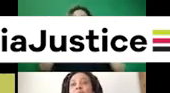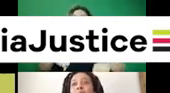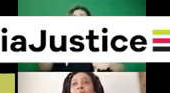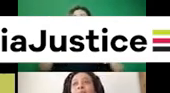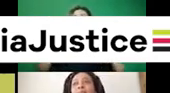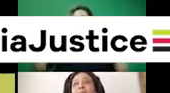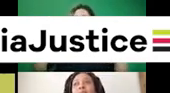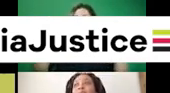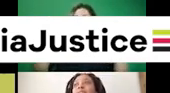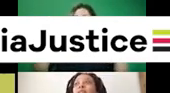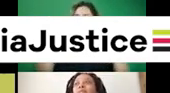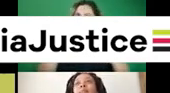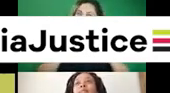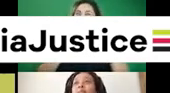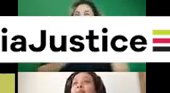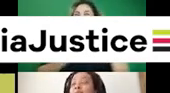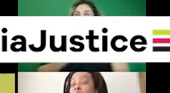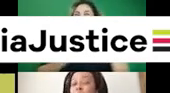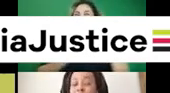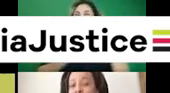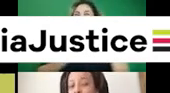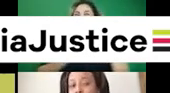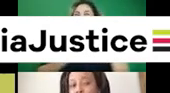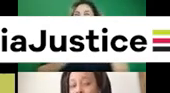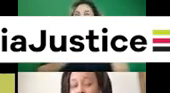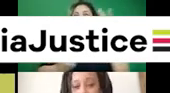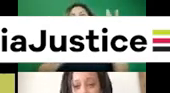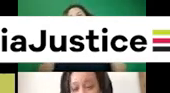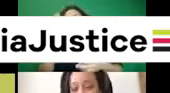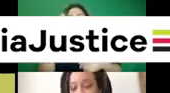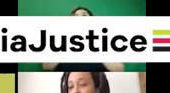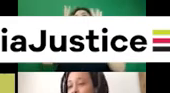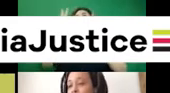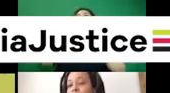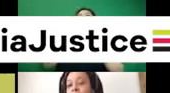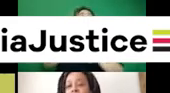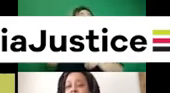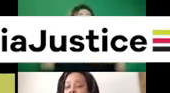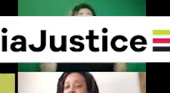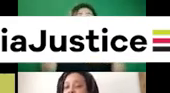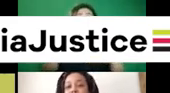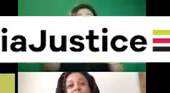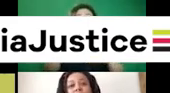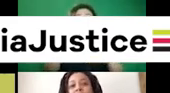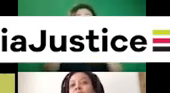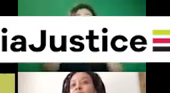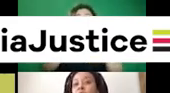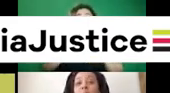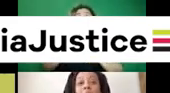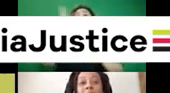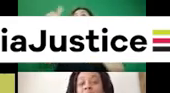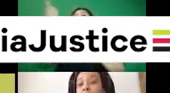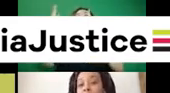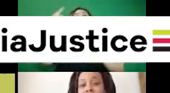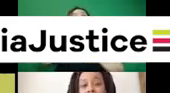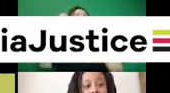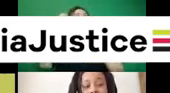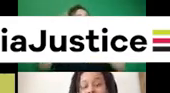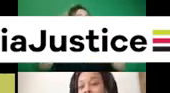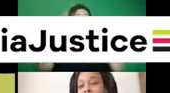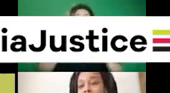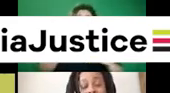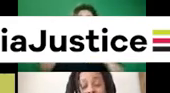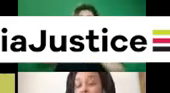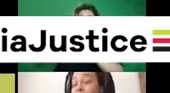desinformación para el resto de la comunidad entonces cómo se toma una decisión que impacta su salud o